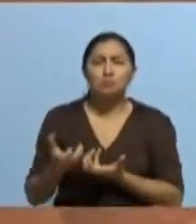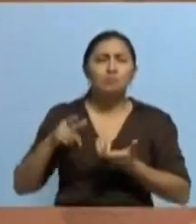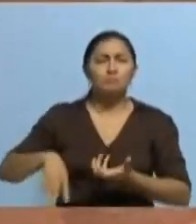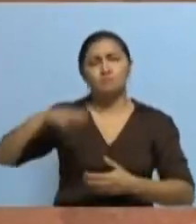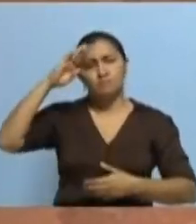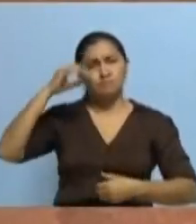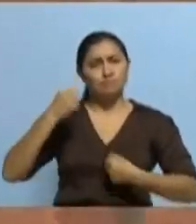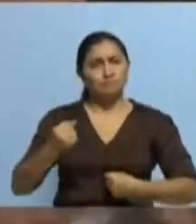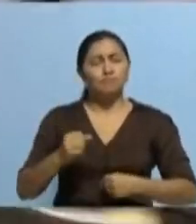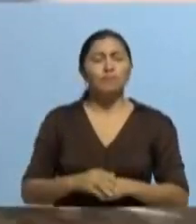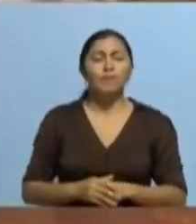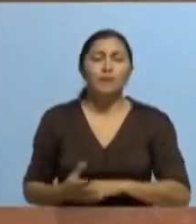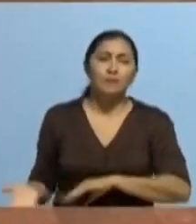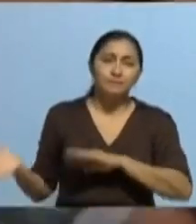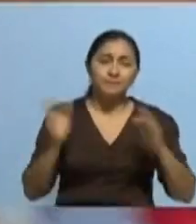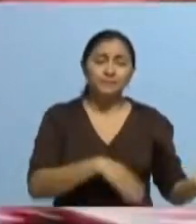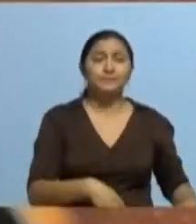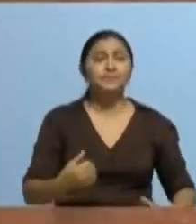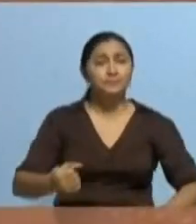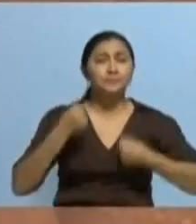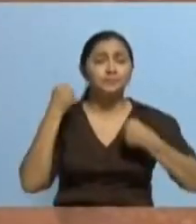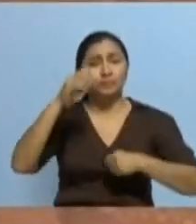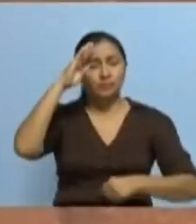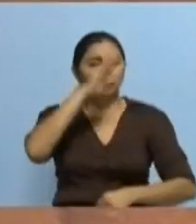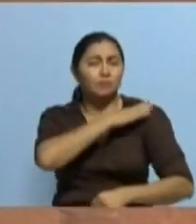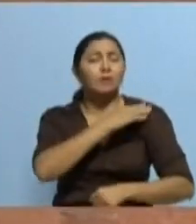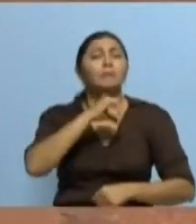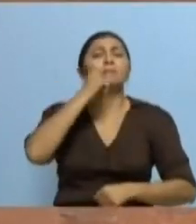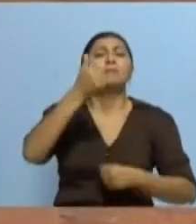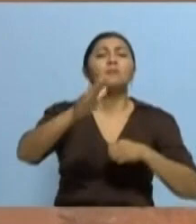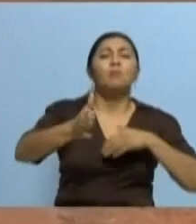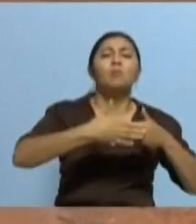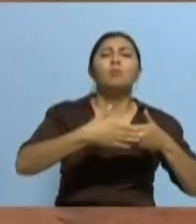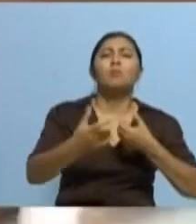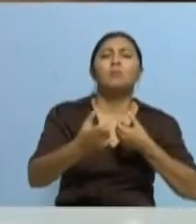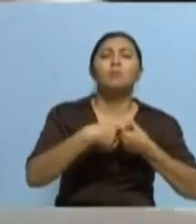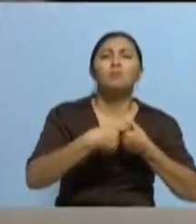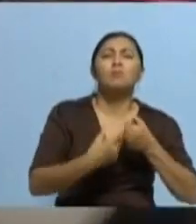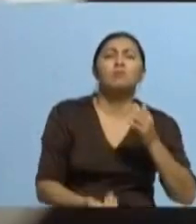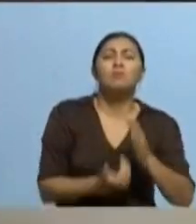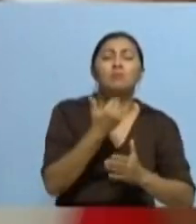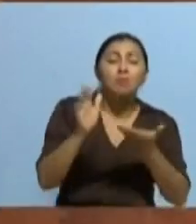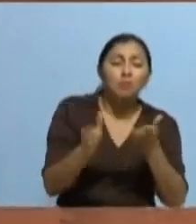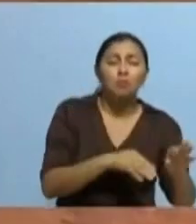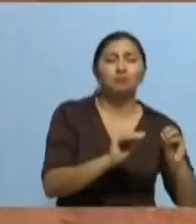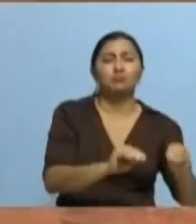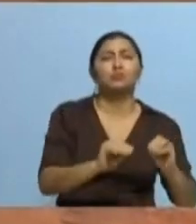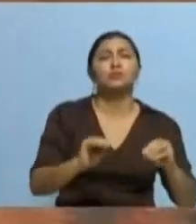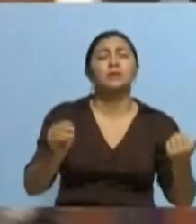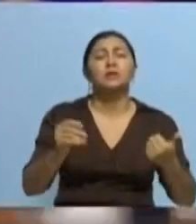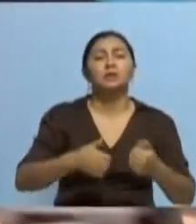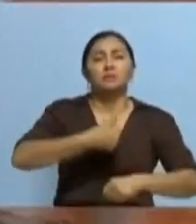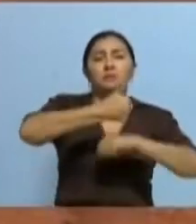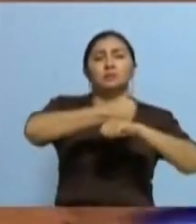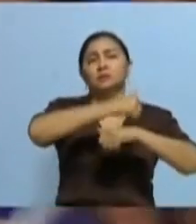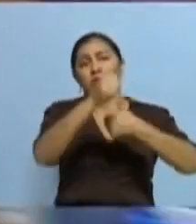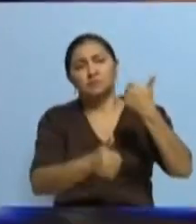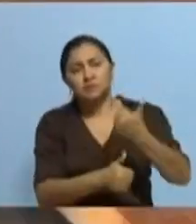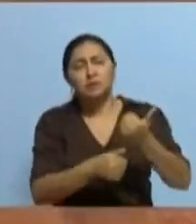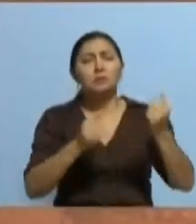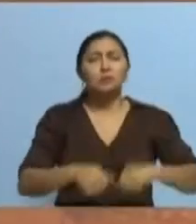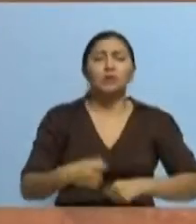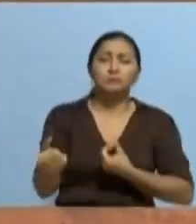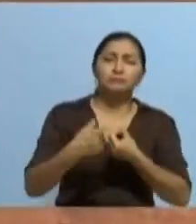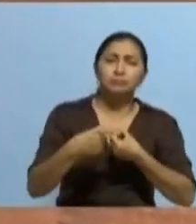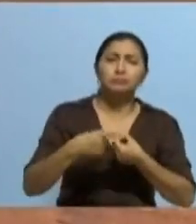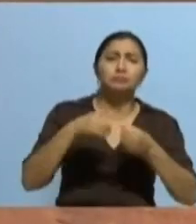la Armada Nacional mañana hace el cierre de inscripciones para hacer los cursos de oficiales y suboficiales de esta Fuerza